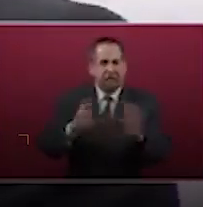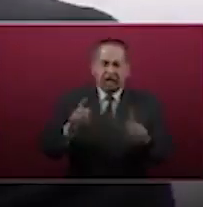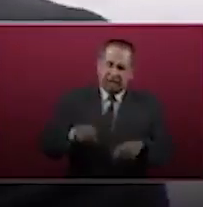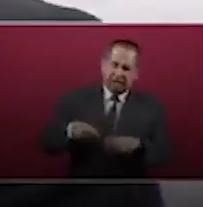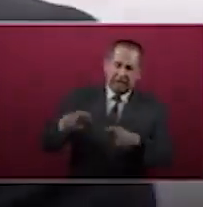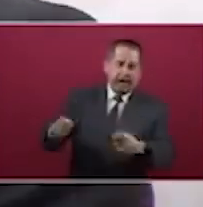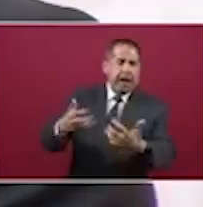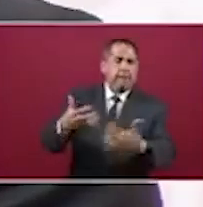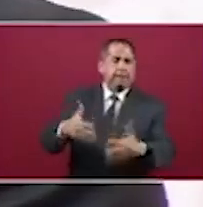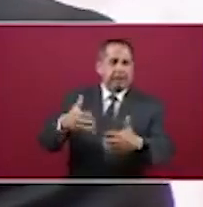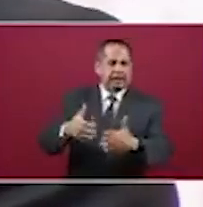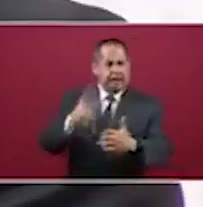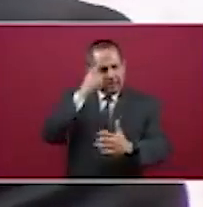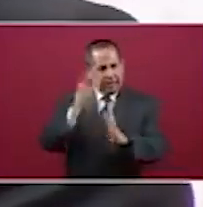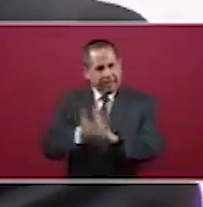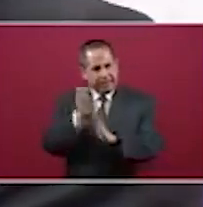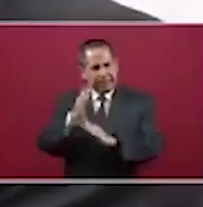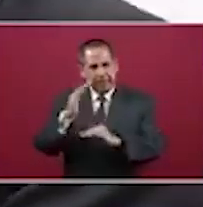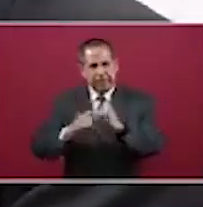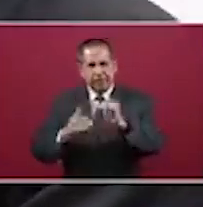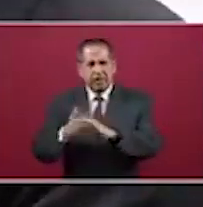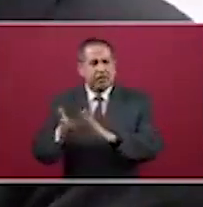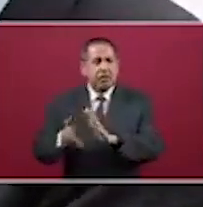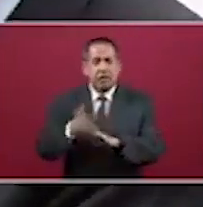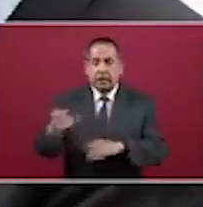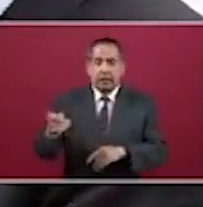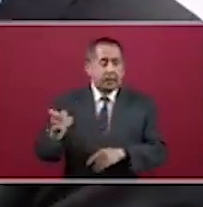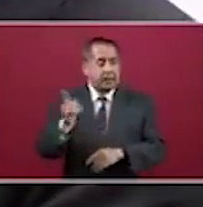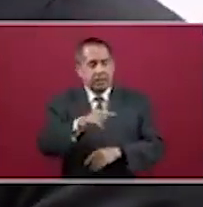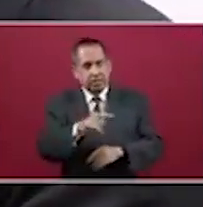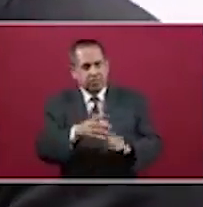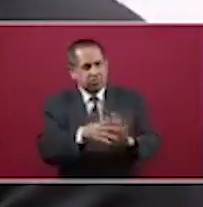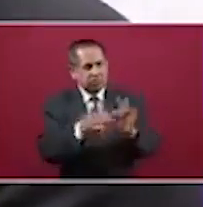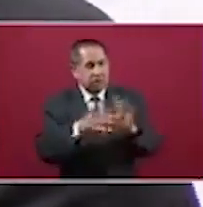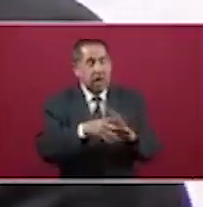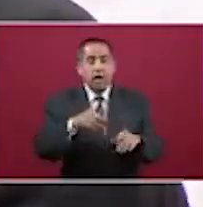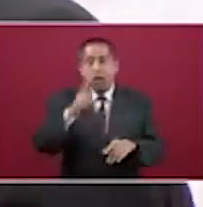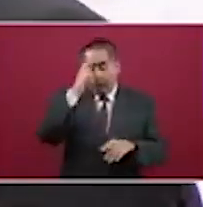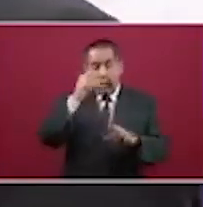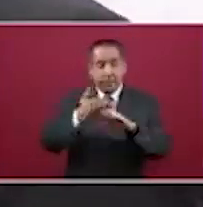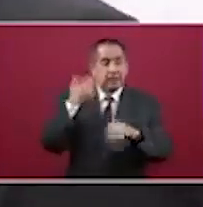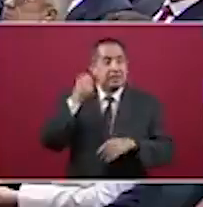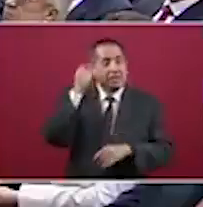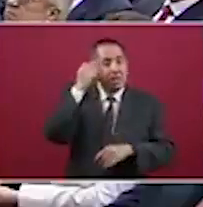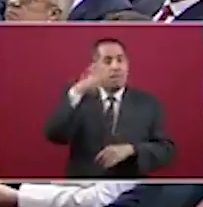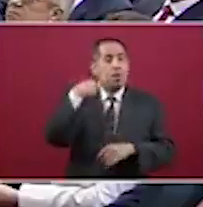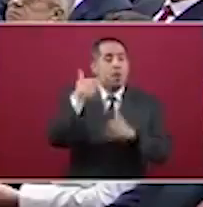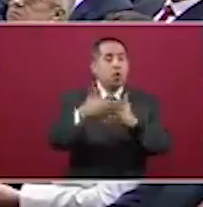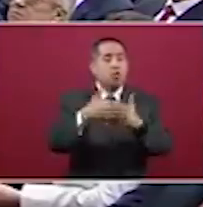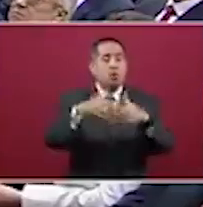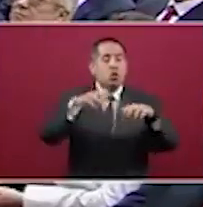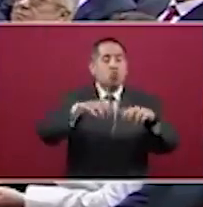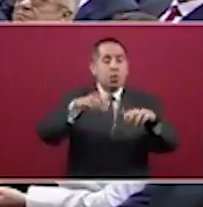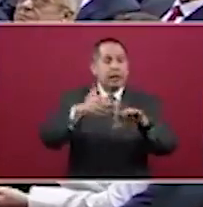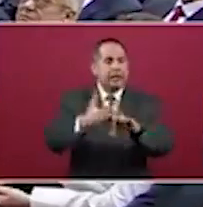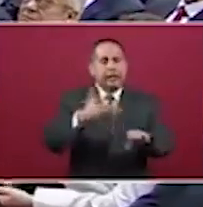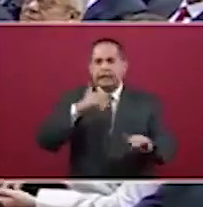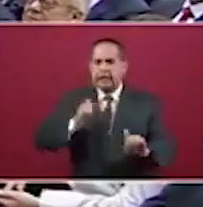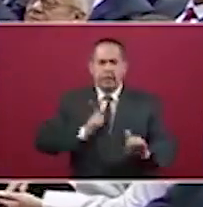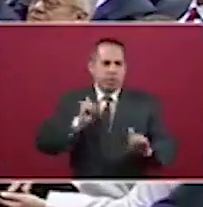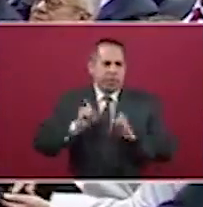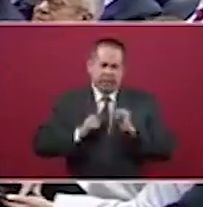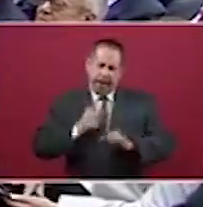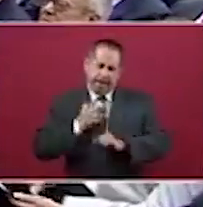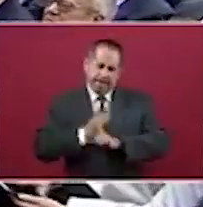de Tren Maya, obra de la cual se abrirá la licitación en abril próximo y con la que se pretende que sean trasladados los más de